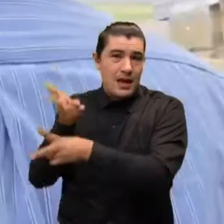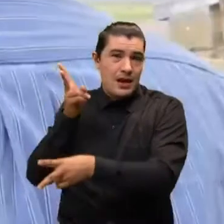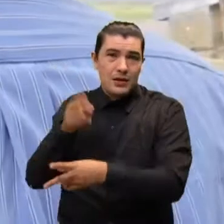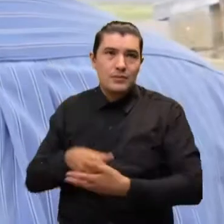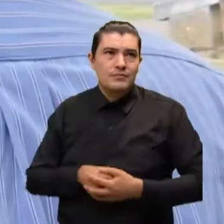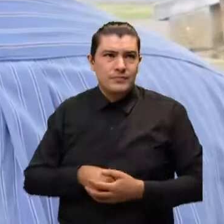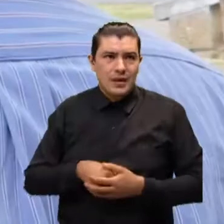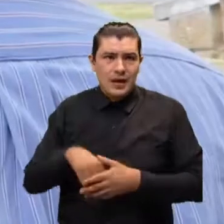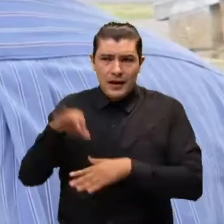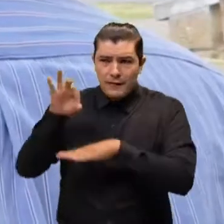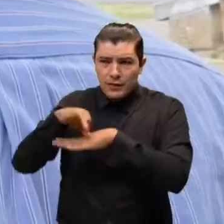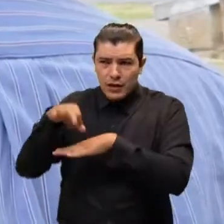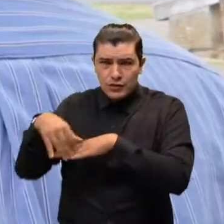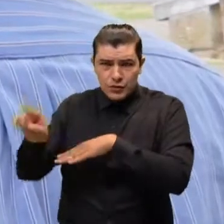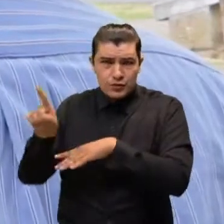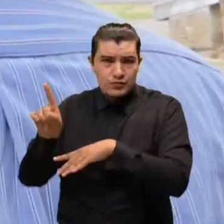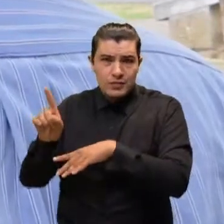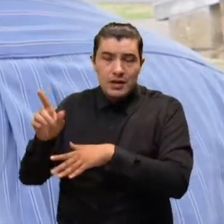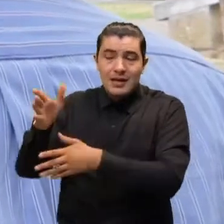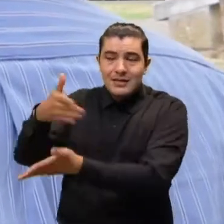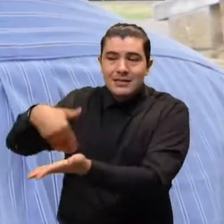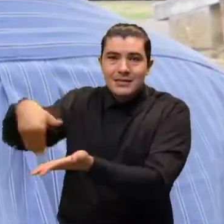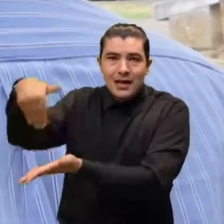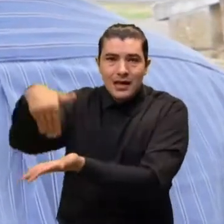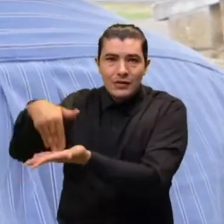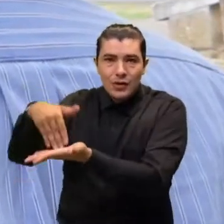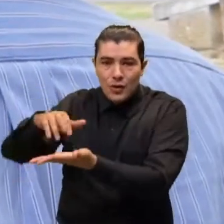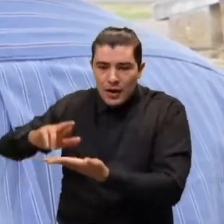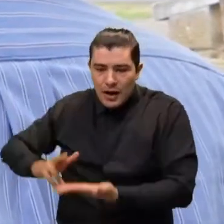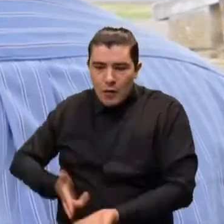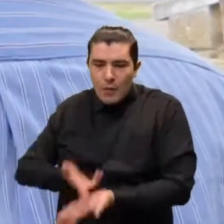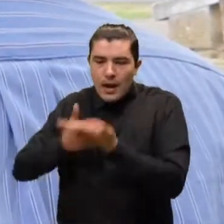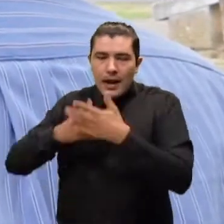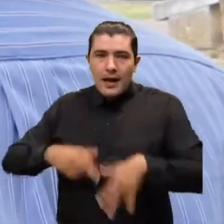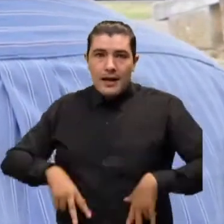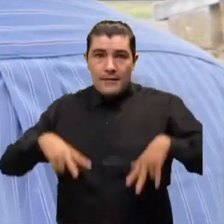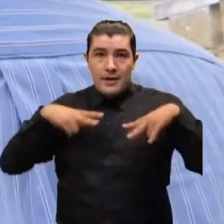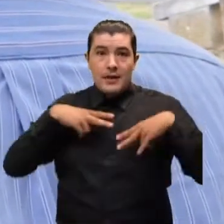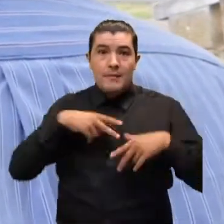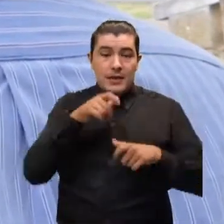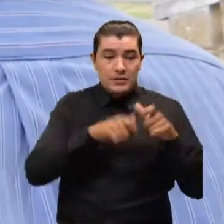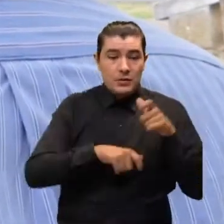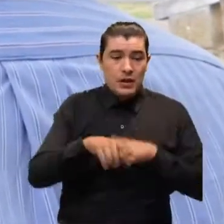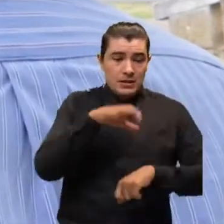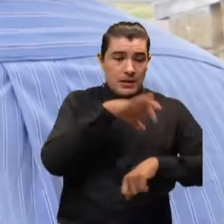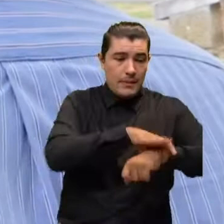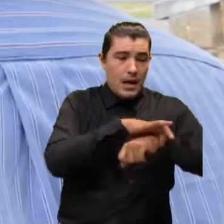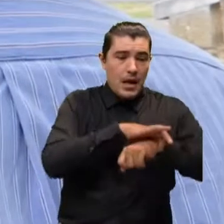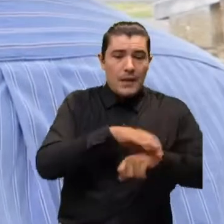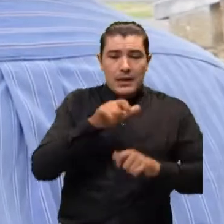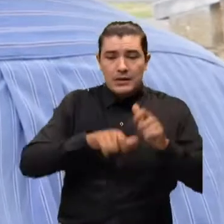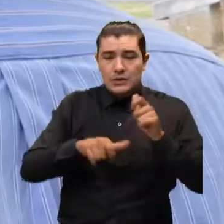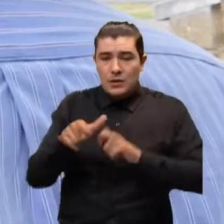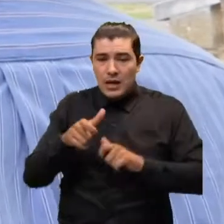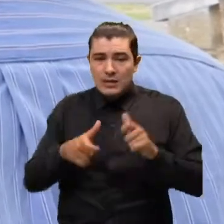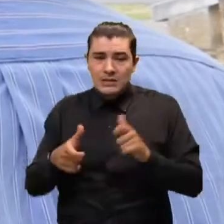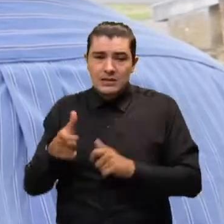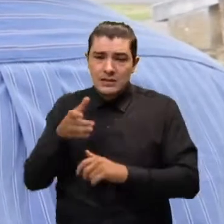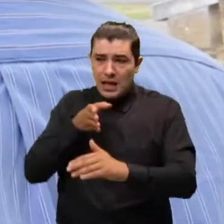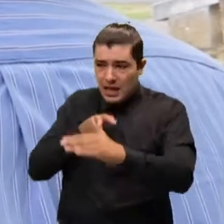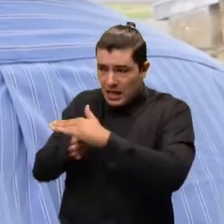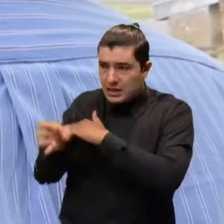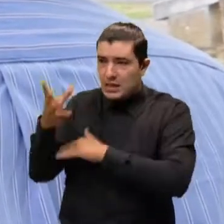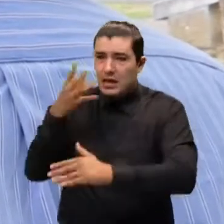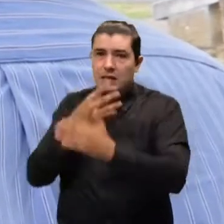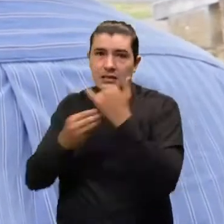rehabilitación donde se han visto cómo entran y salen muchachos esposados y hay una cantidad de situaciones que lo que hacen es